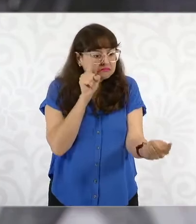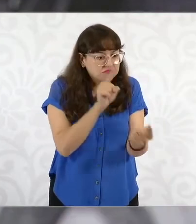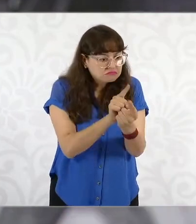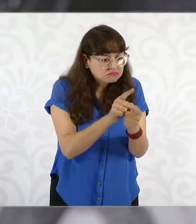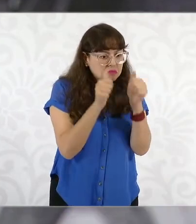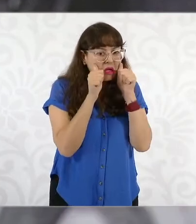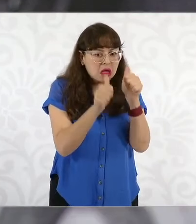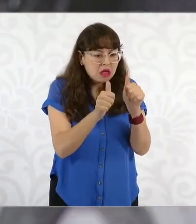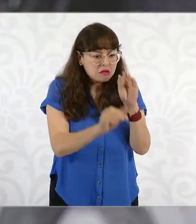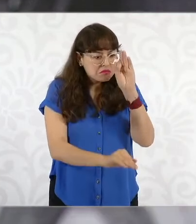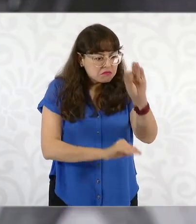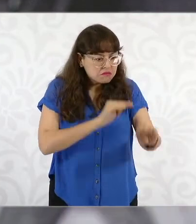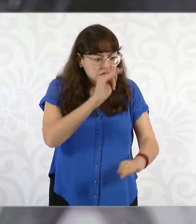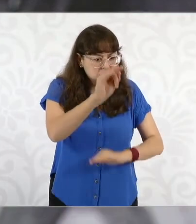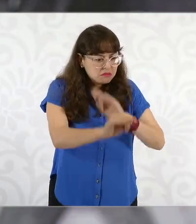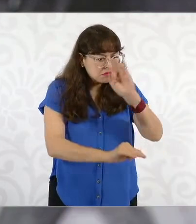mide sus signos vitales,